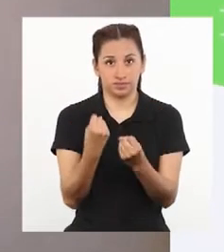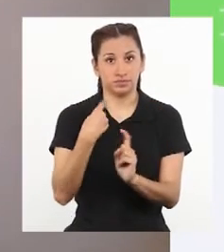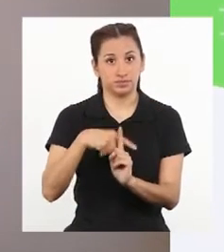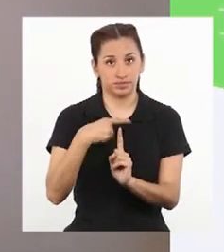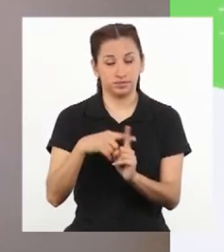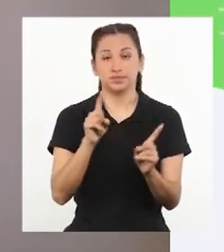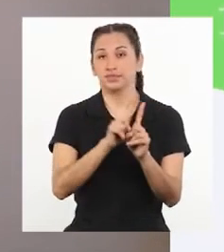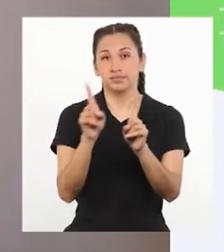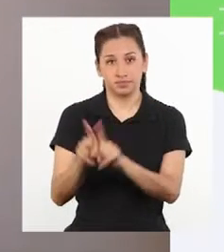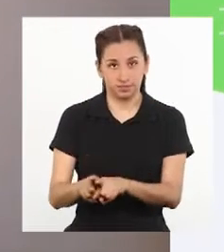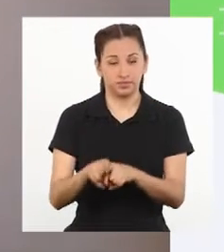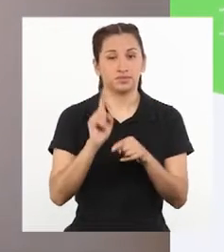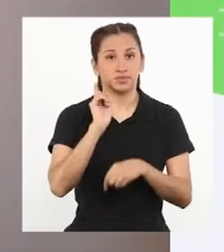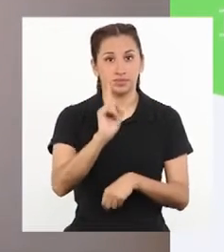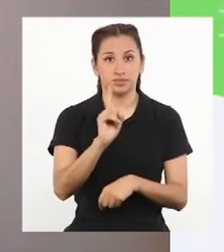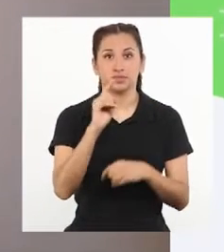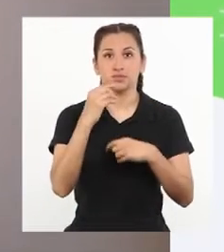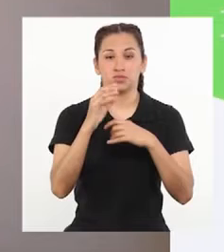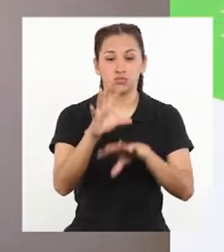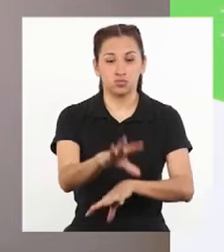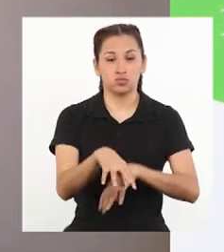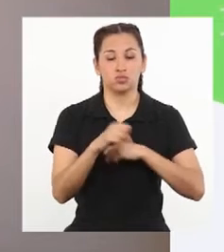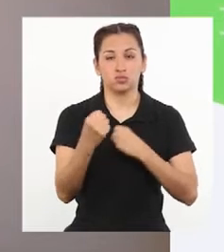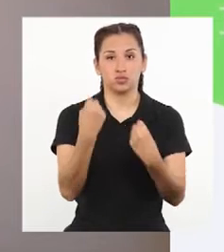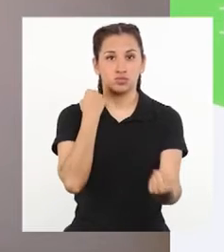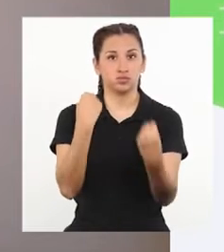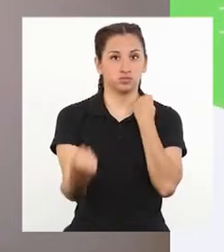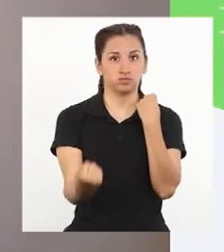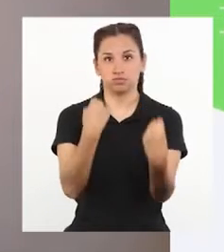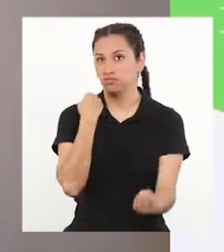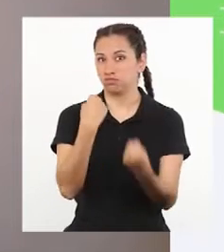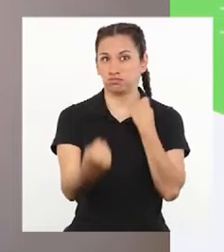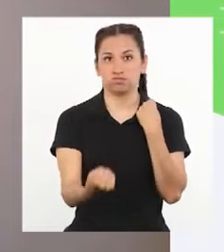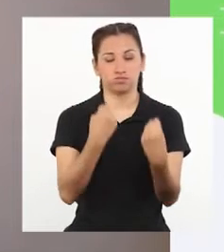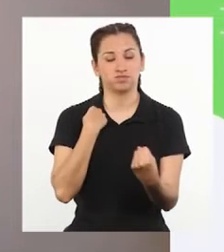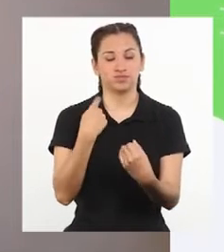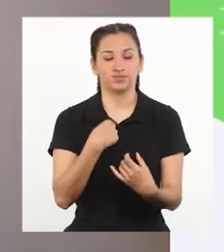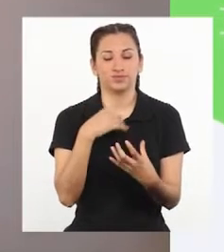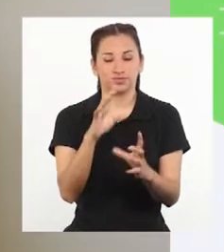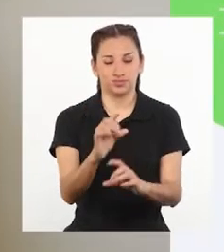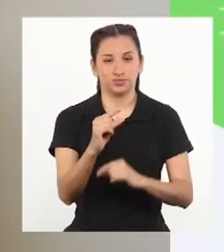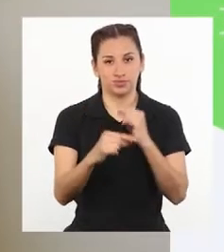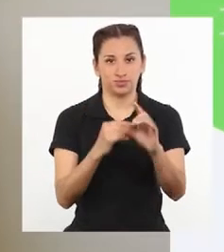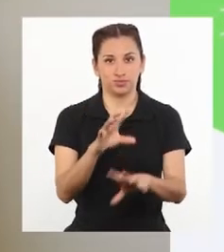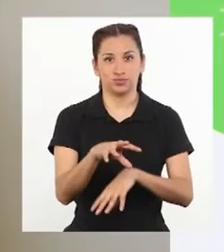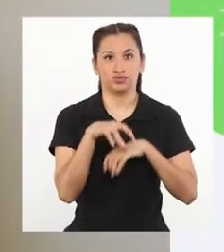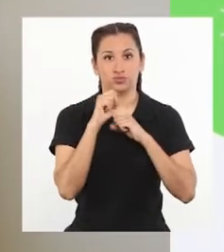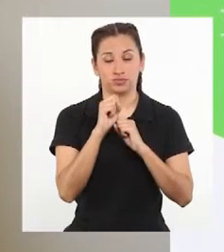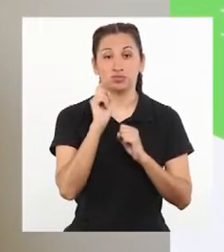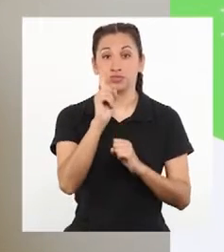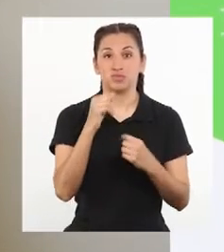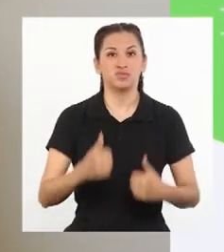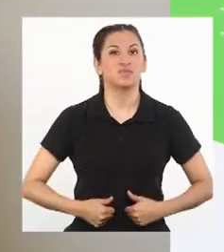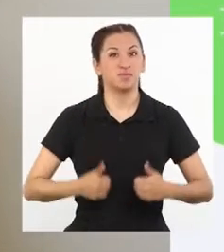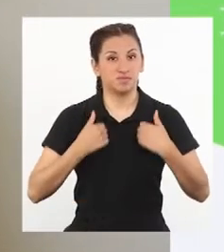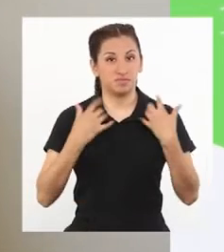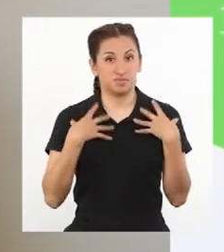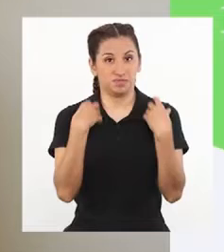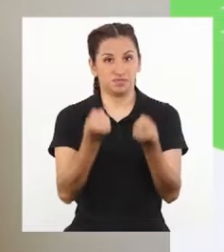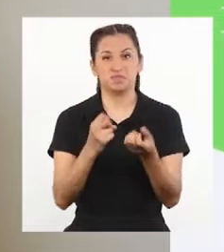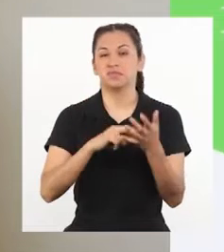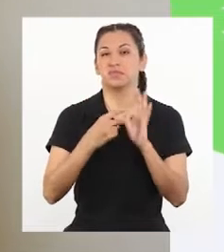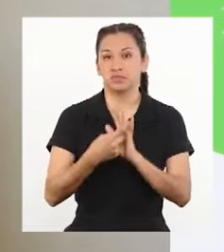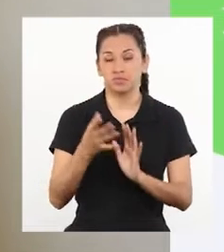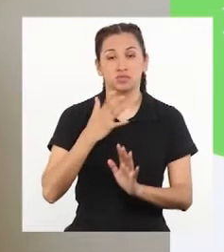saludable, asimismo en una rutina de ejercicios que nos agradan. Para llevar un estilo de vida saludable,